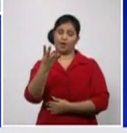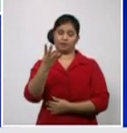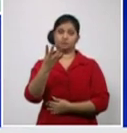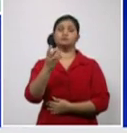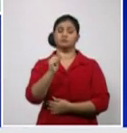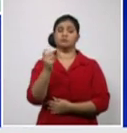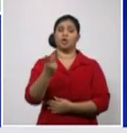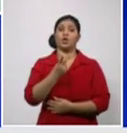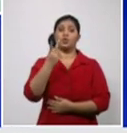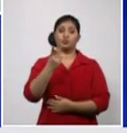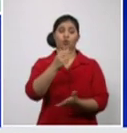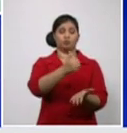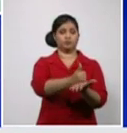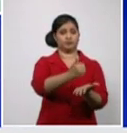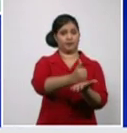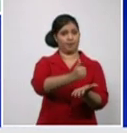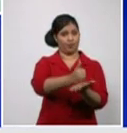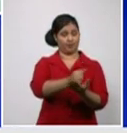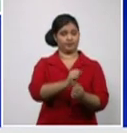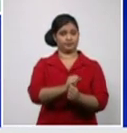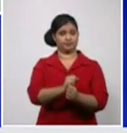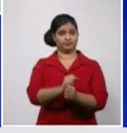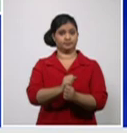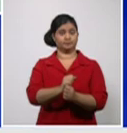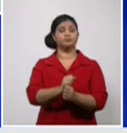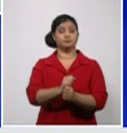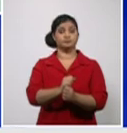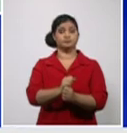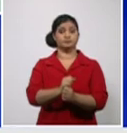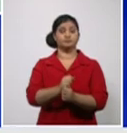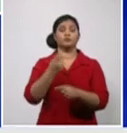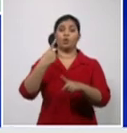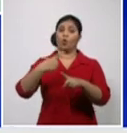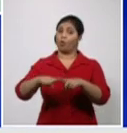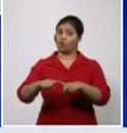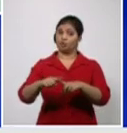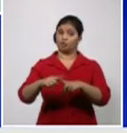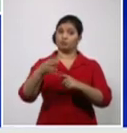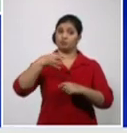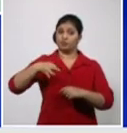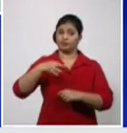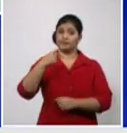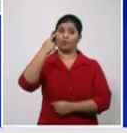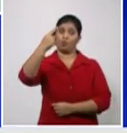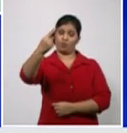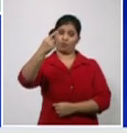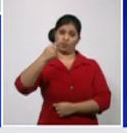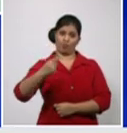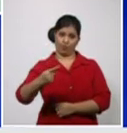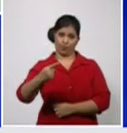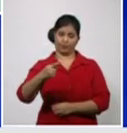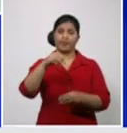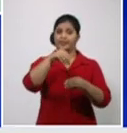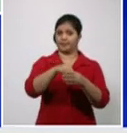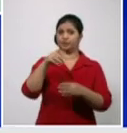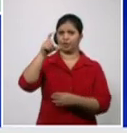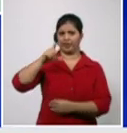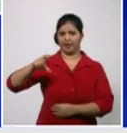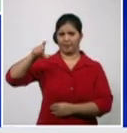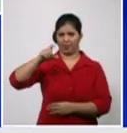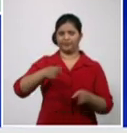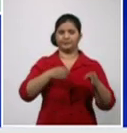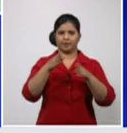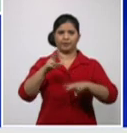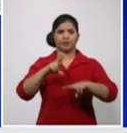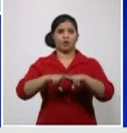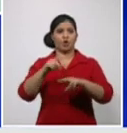municipio Camagüey, y de Florida y Guaymaro un paciente cada uno, y en la situación de Holguín, pues